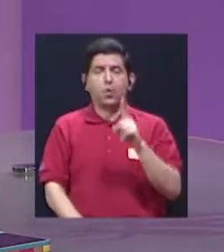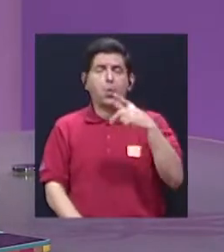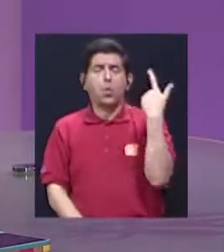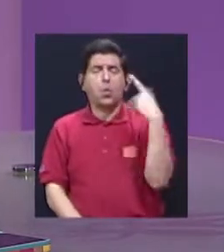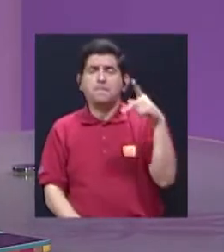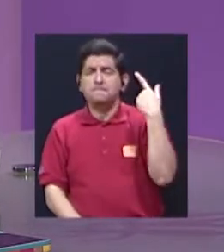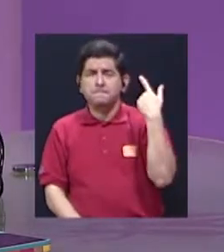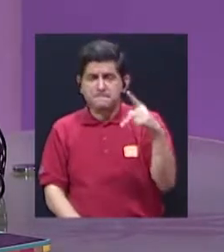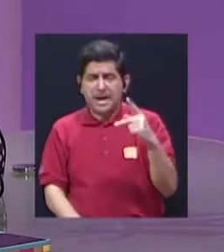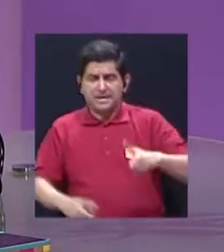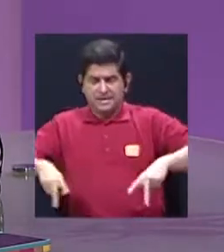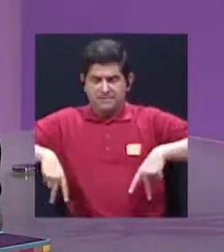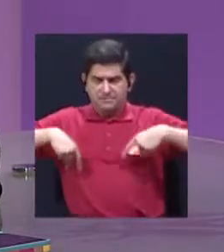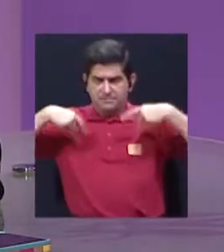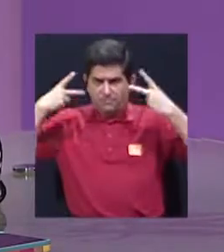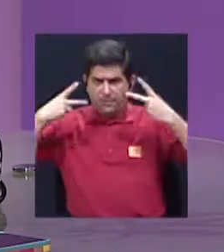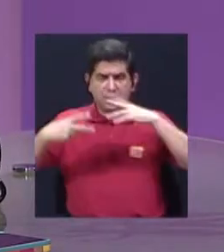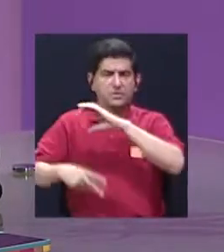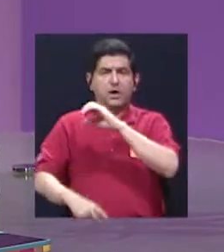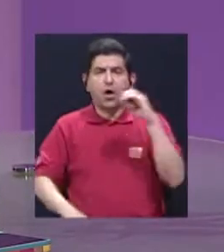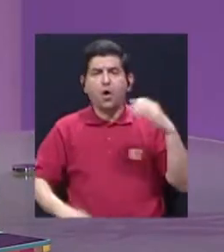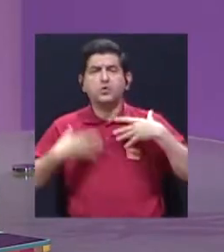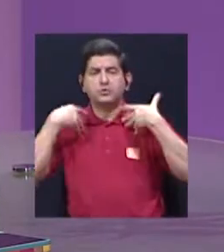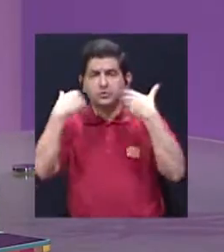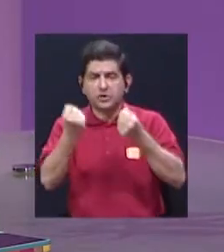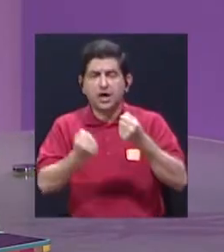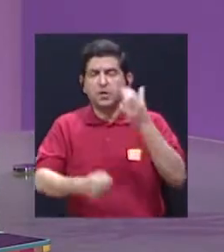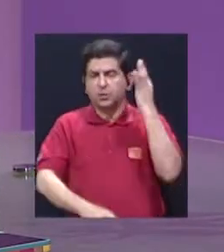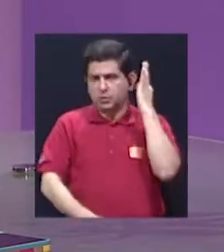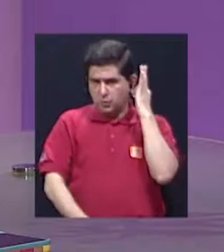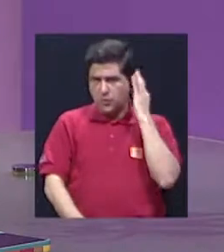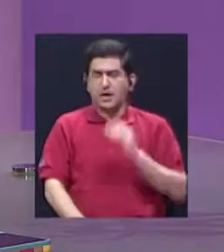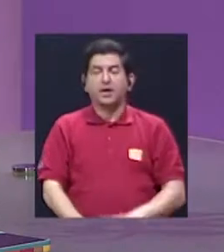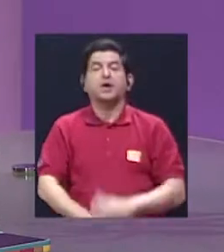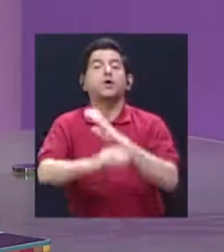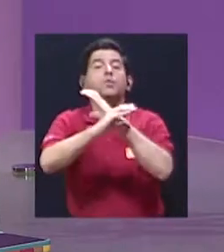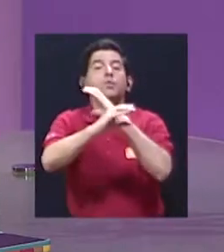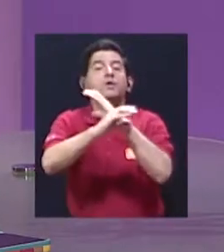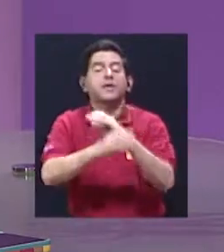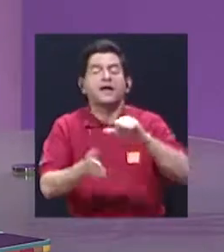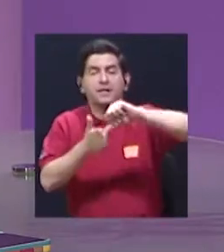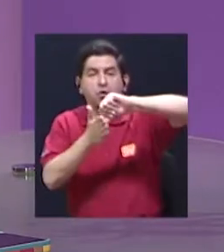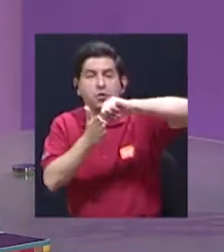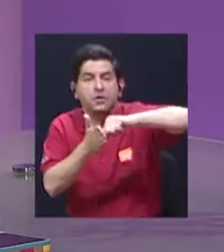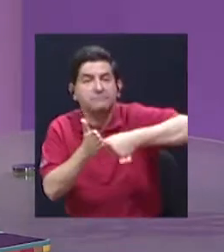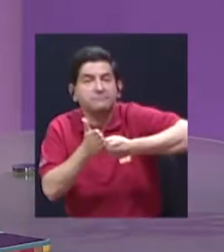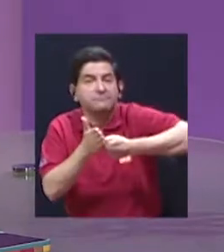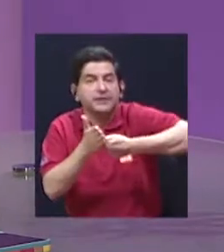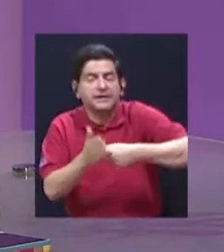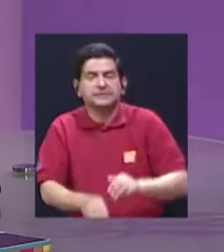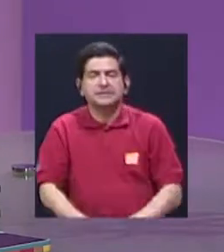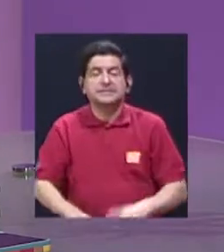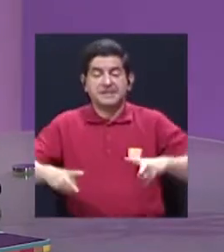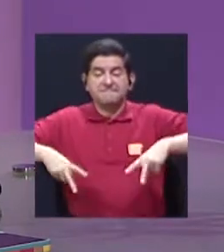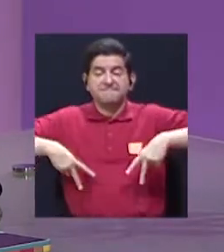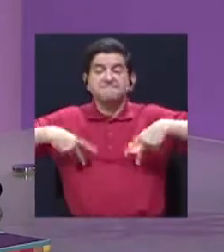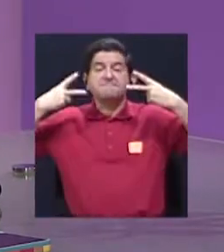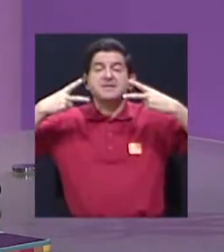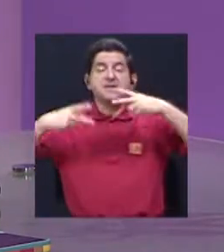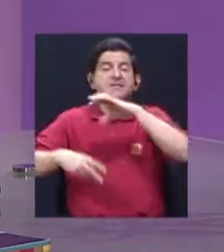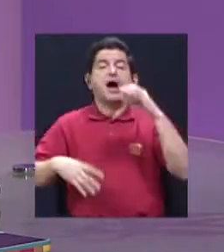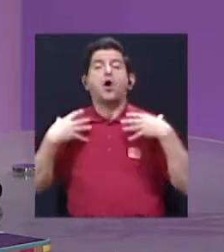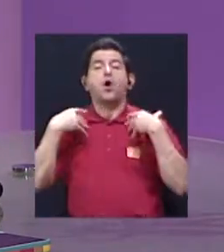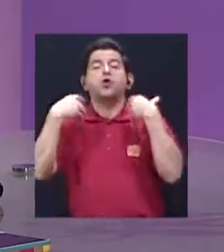riesgo para la vida o la salud de la mujer, y ojo, recalco, que es vida o